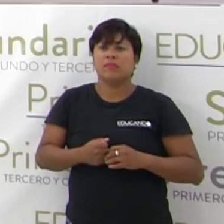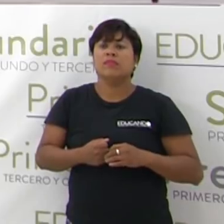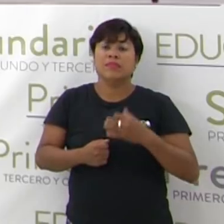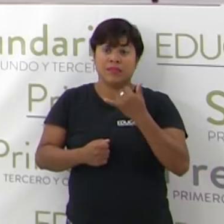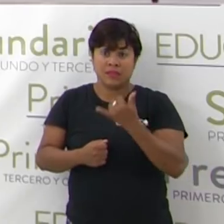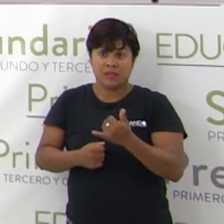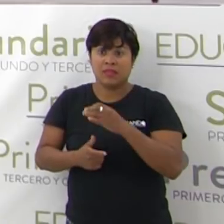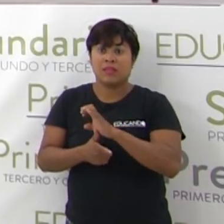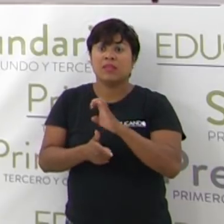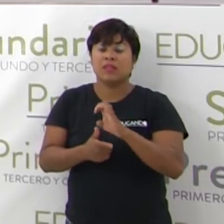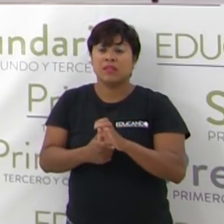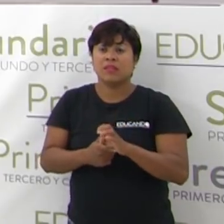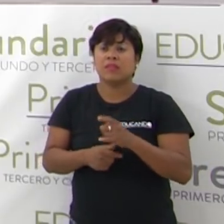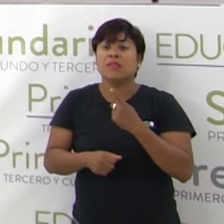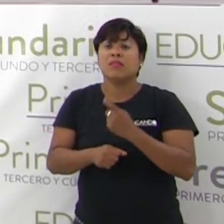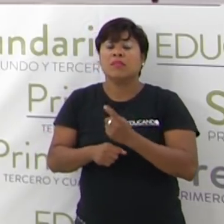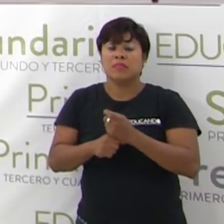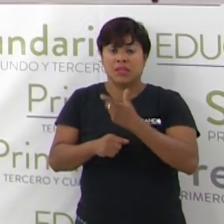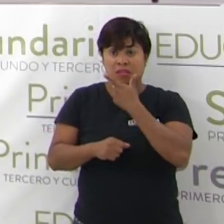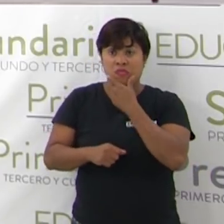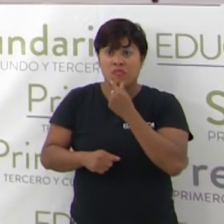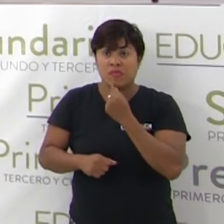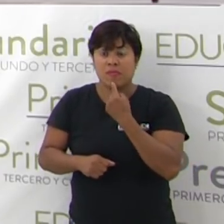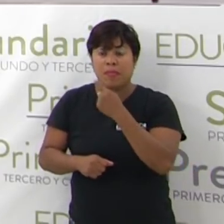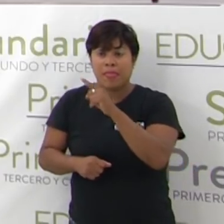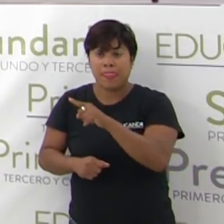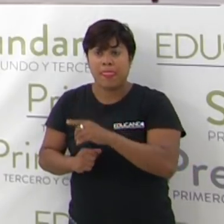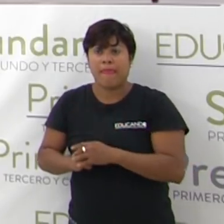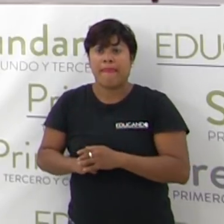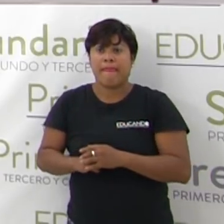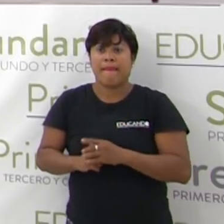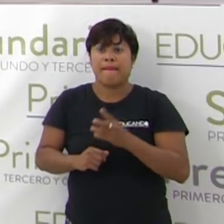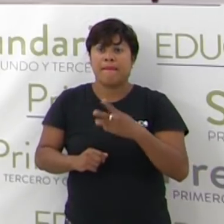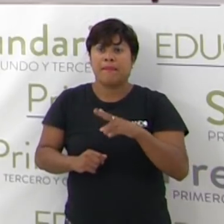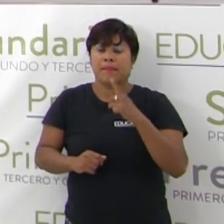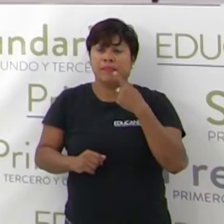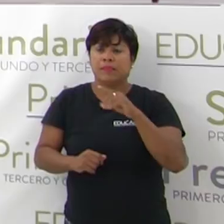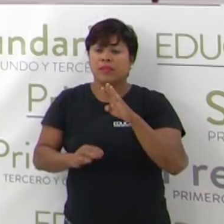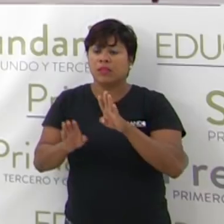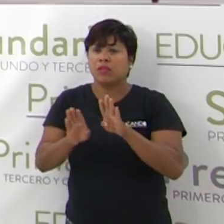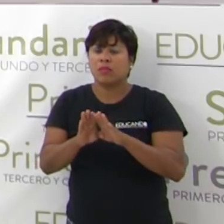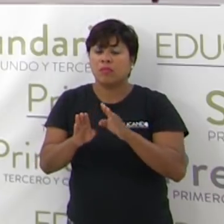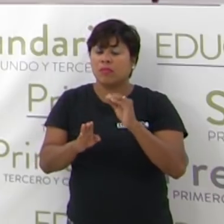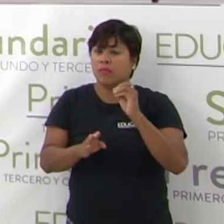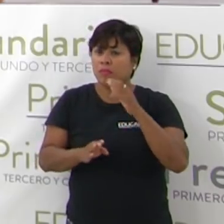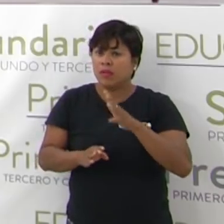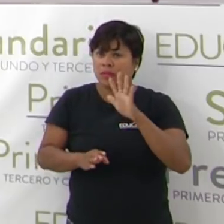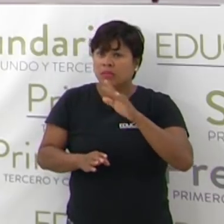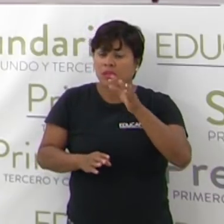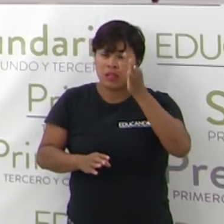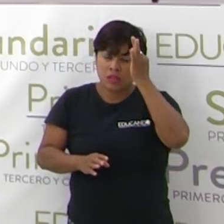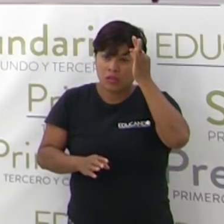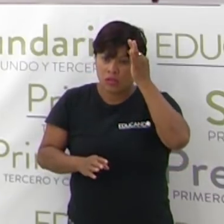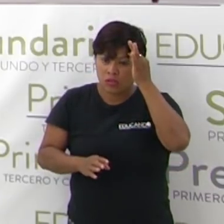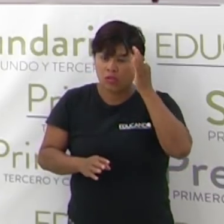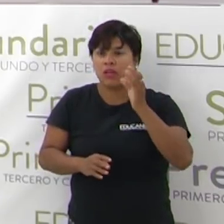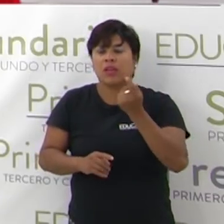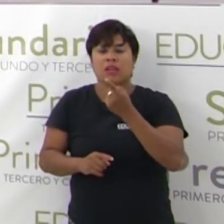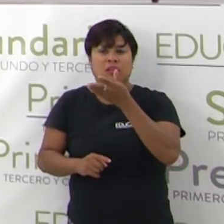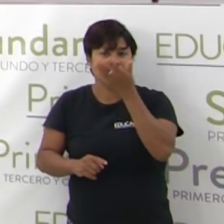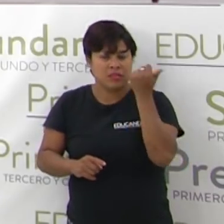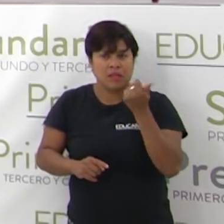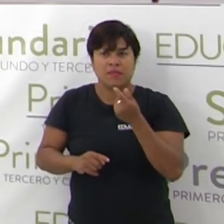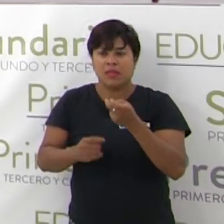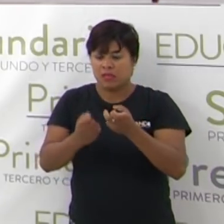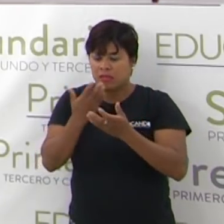entonces el primer ministro, para no parecer tonto, inepto e indocto, dijo: